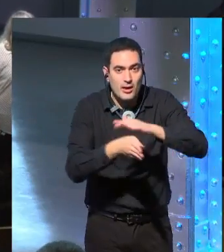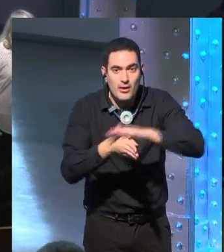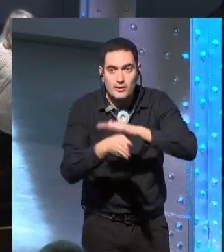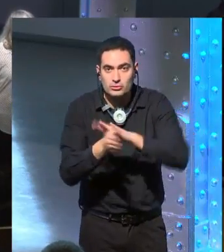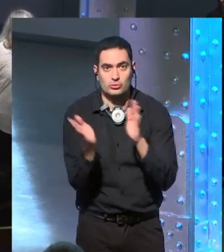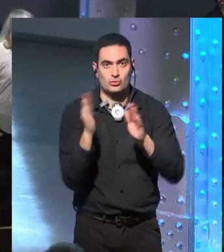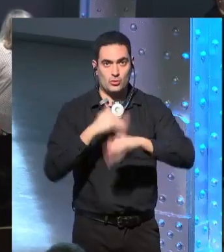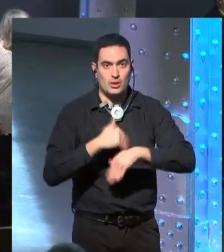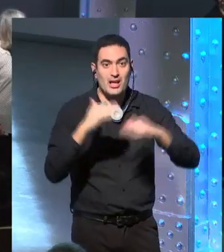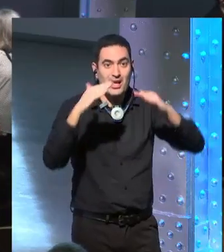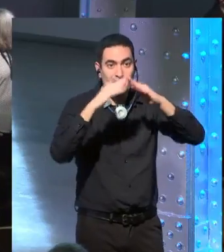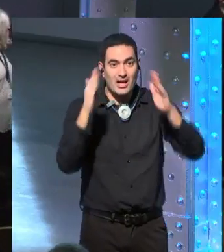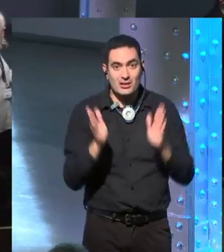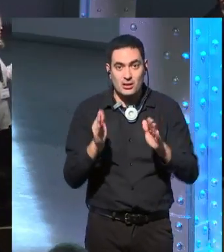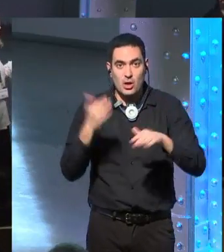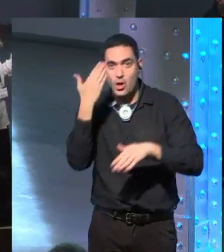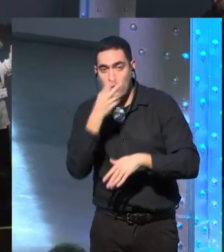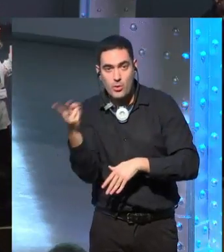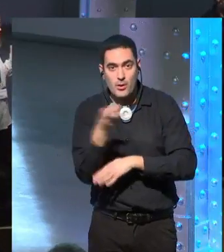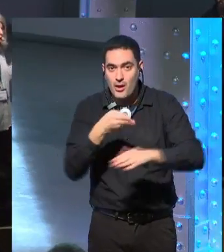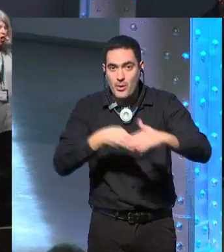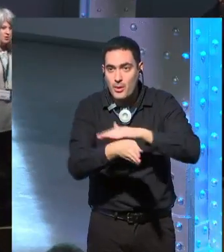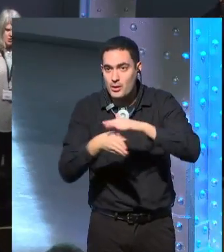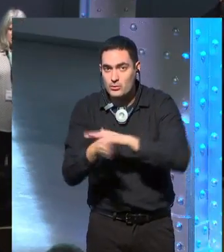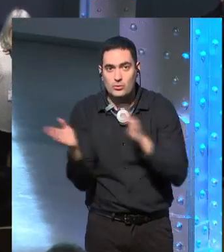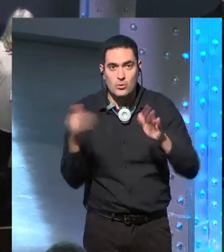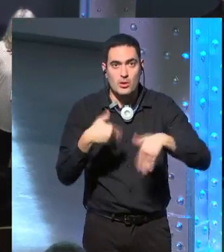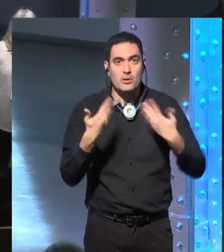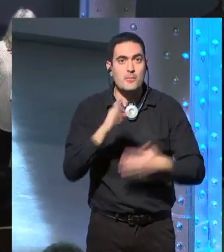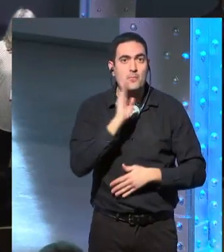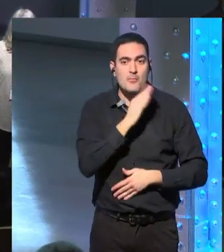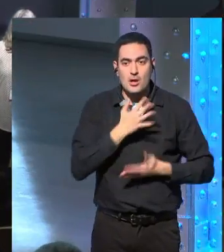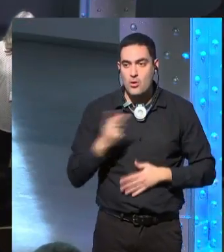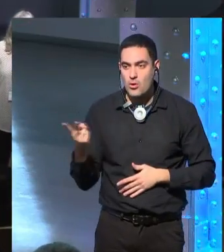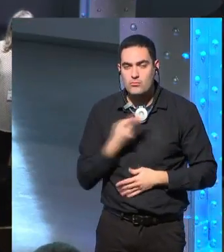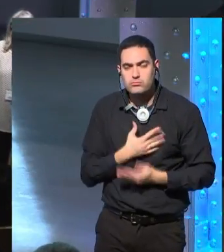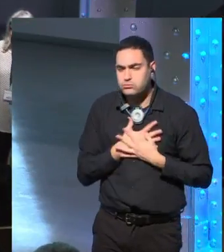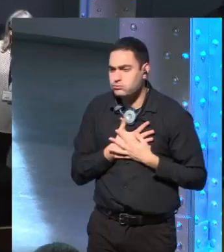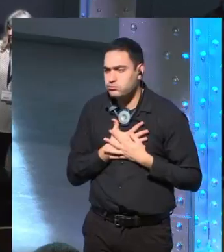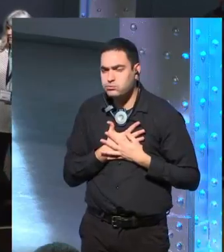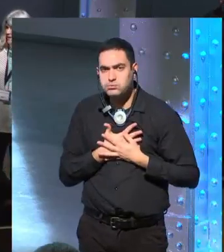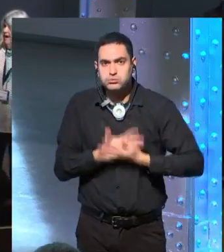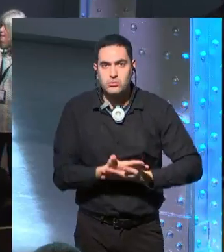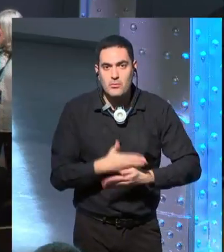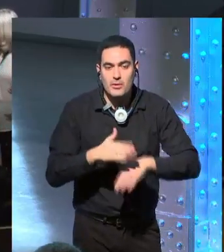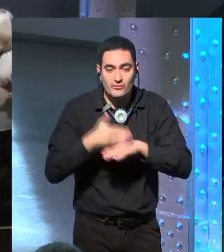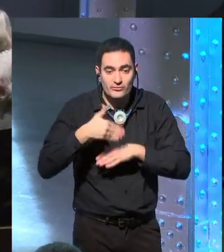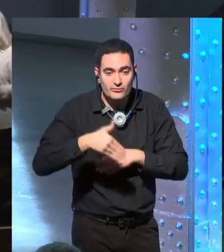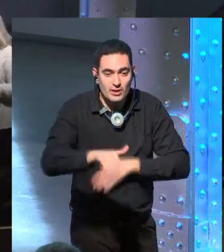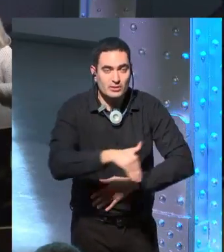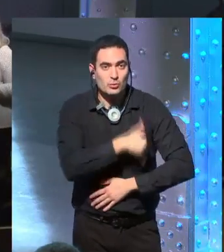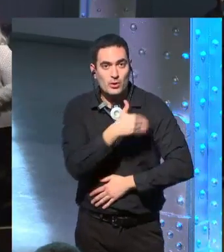ni en el colegio. Así que nosotros como madre e hijo sentimos una verdadera pasión por conseguir que